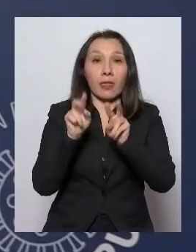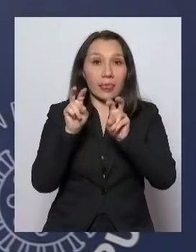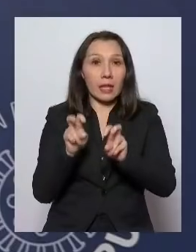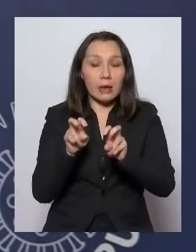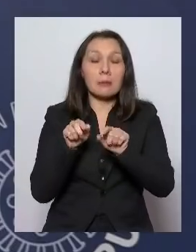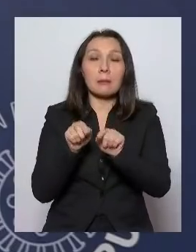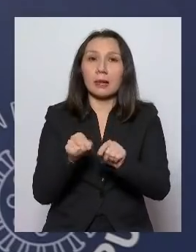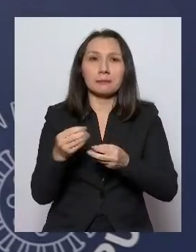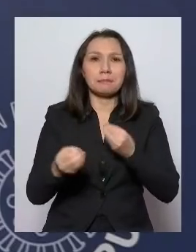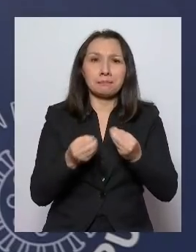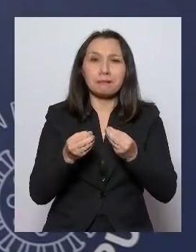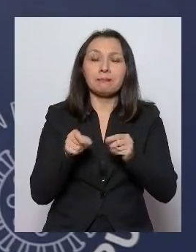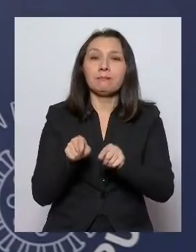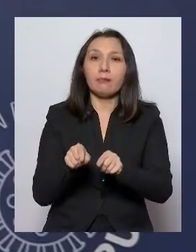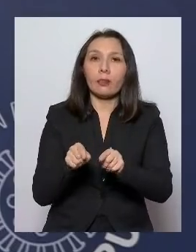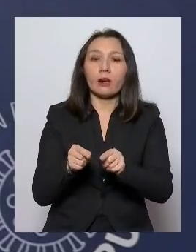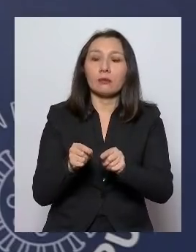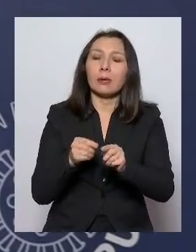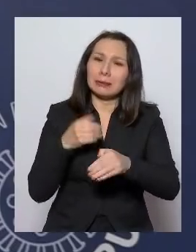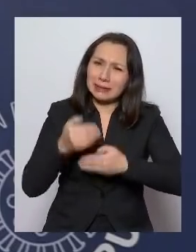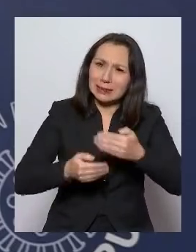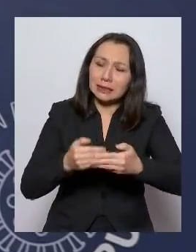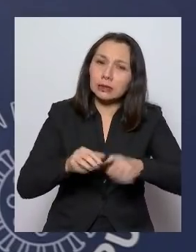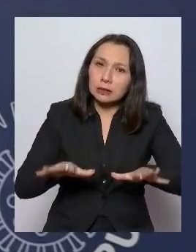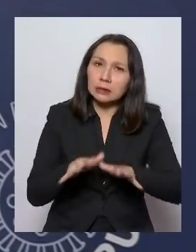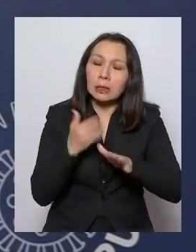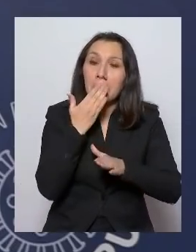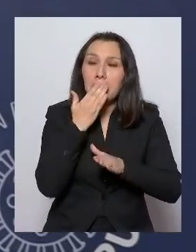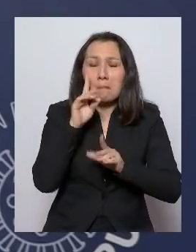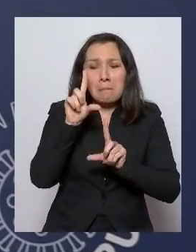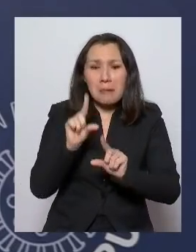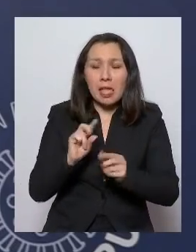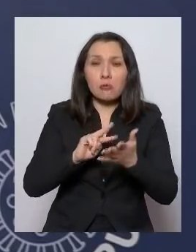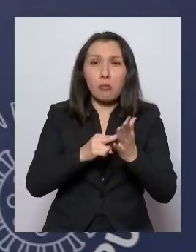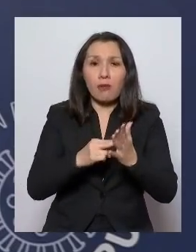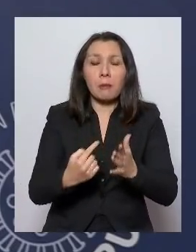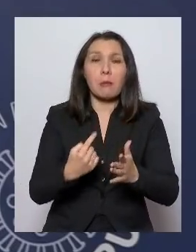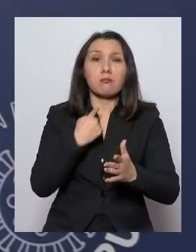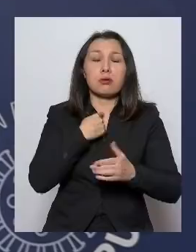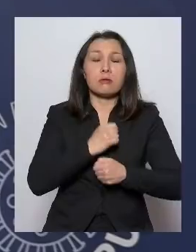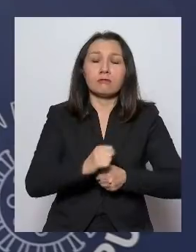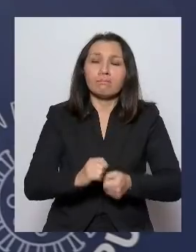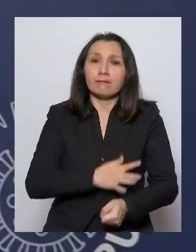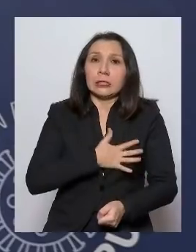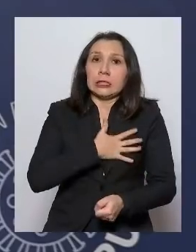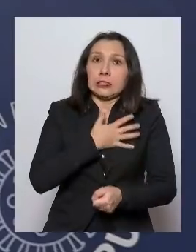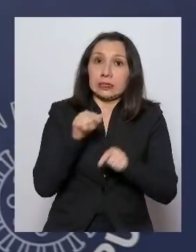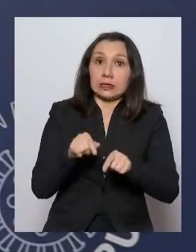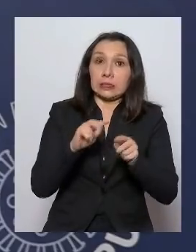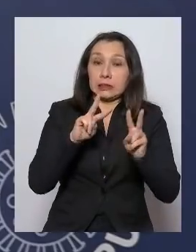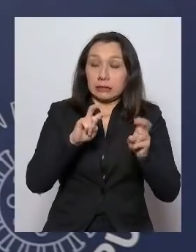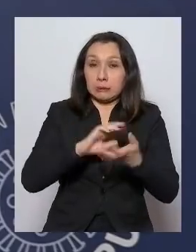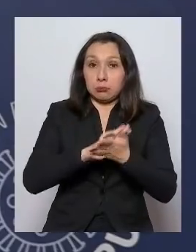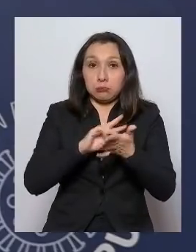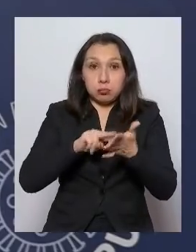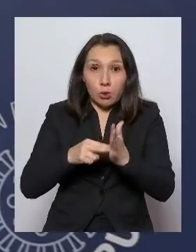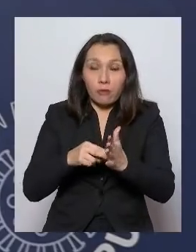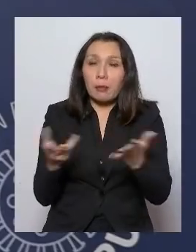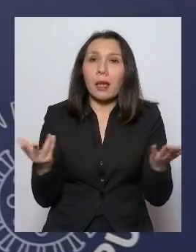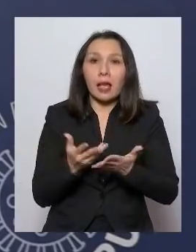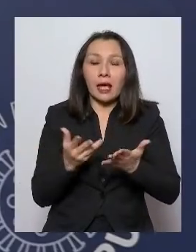colaboración para salir adelante con el menor impacto emocional de esta crisis, se refiere fundamentalmente